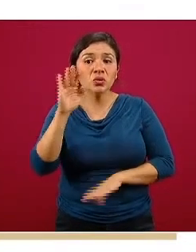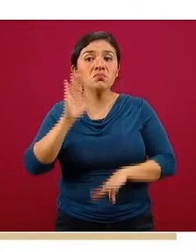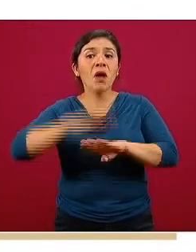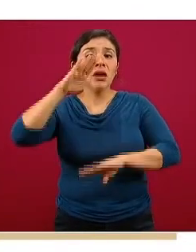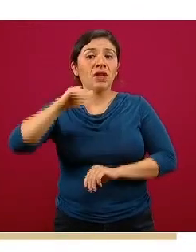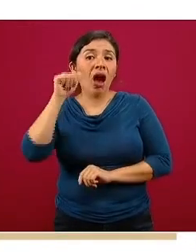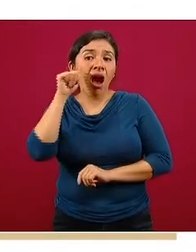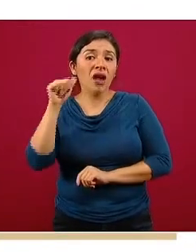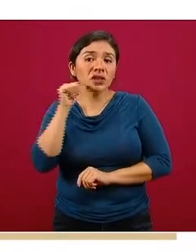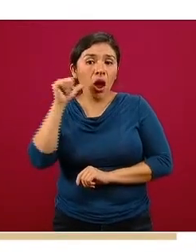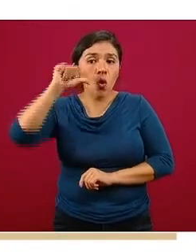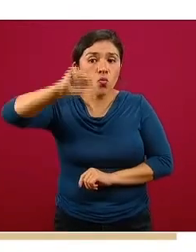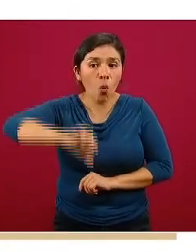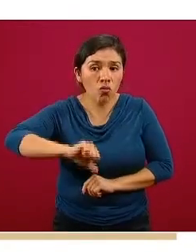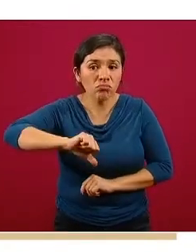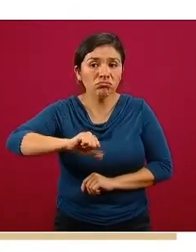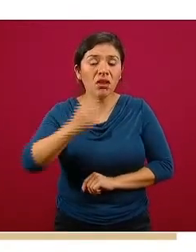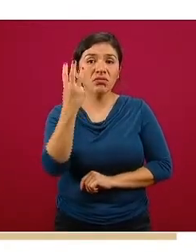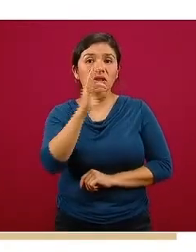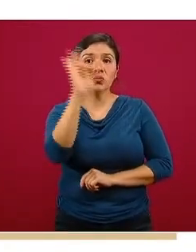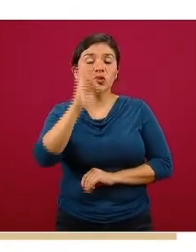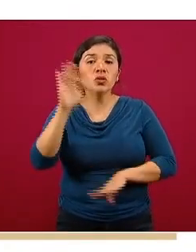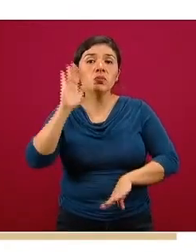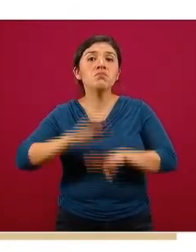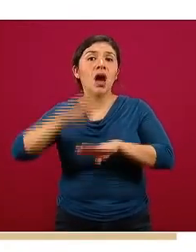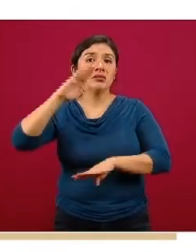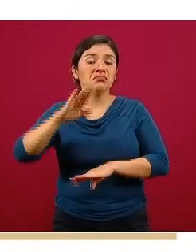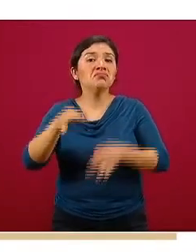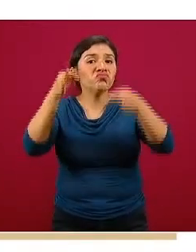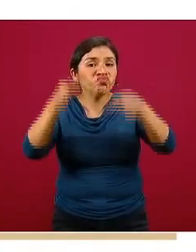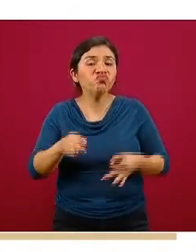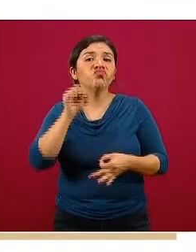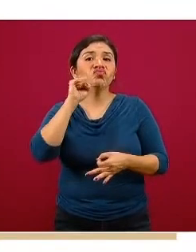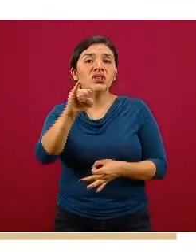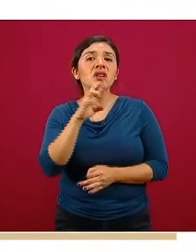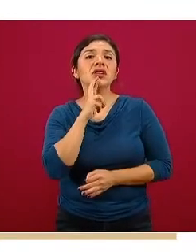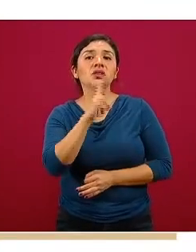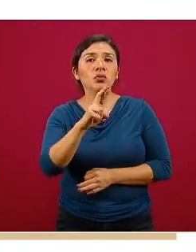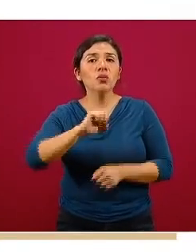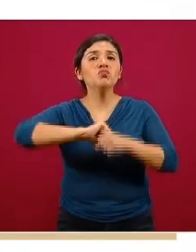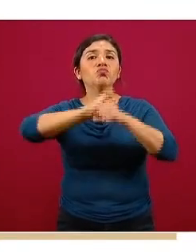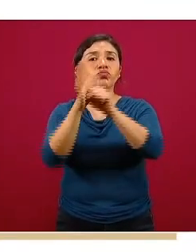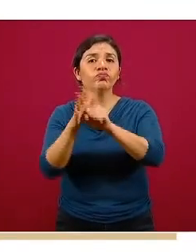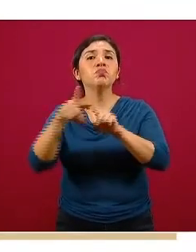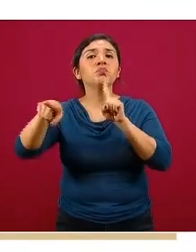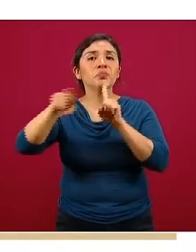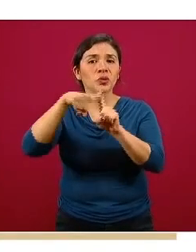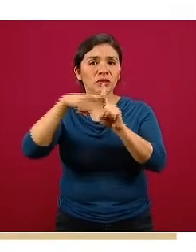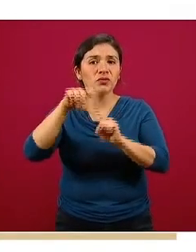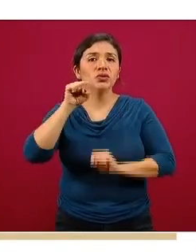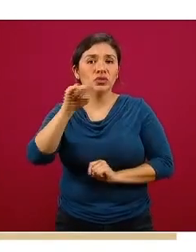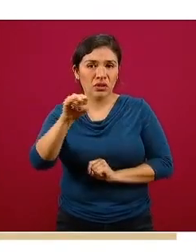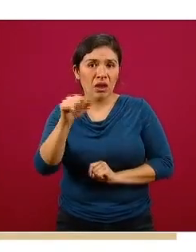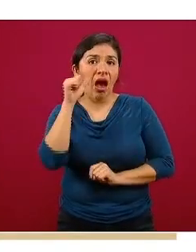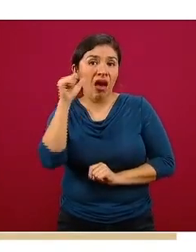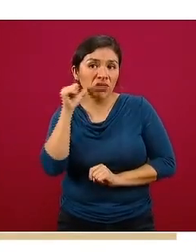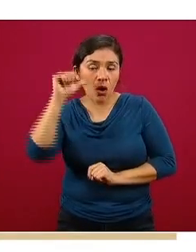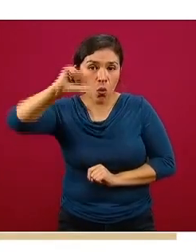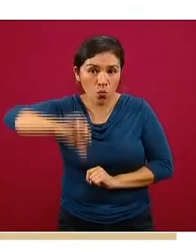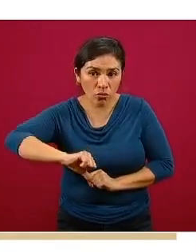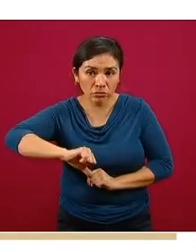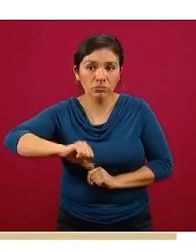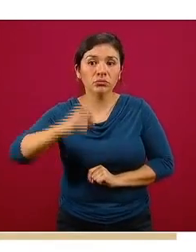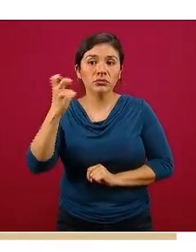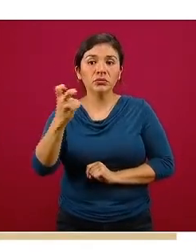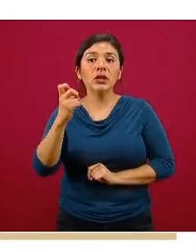incremento de casos que se confirman, que se obtiene su resultado en las últimas 24 horas,